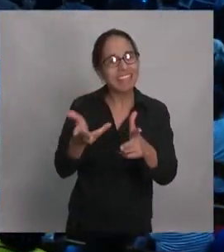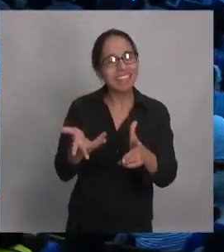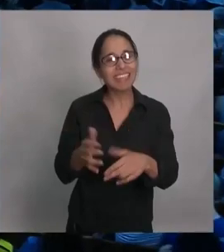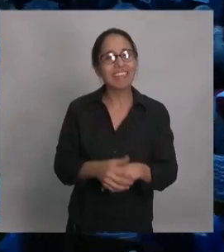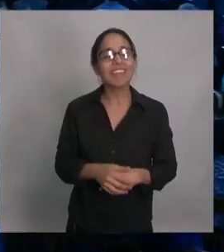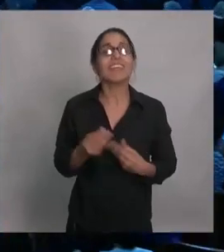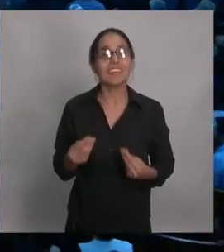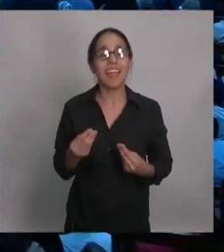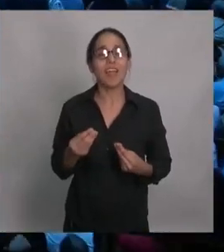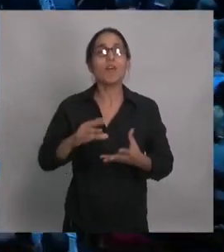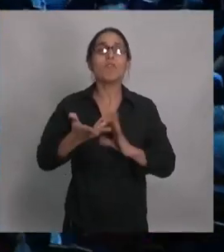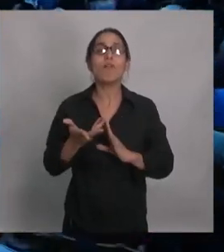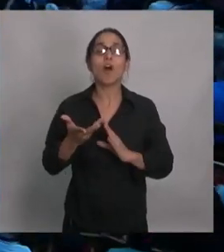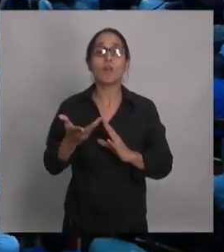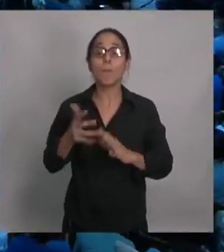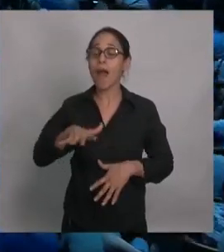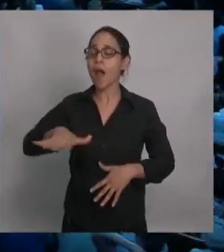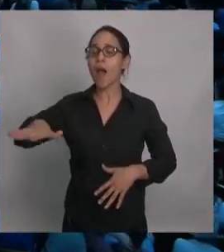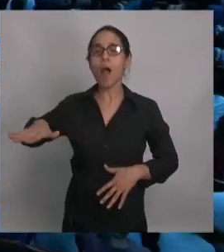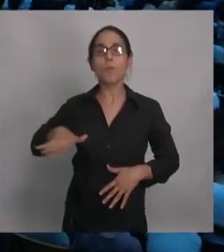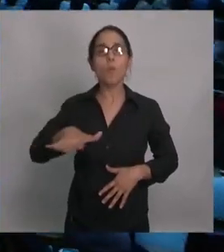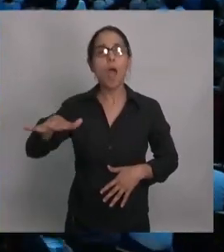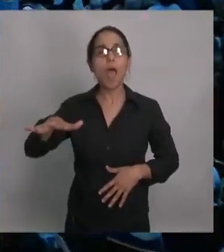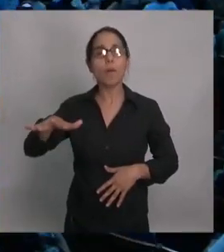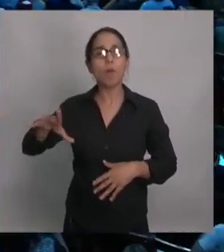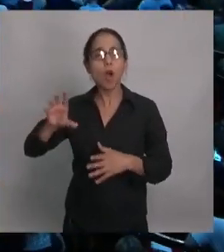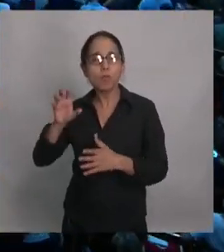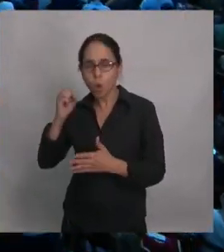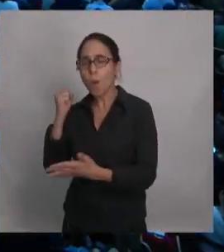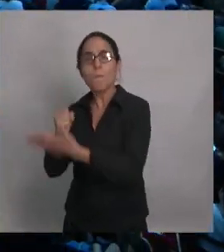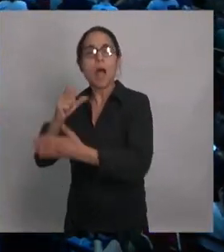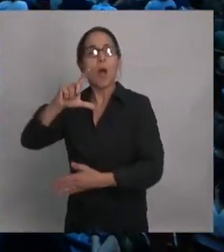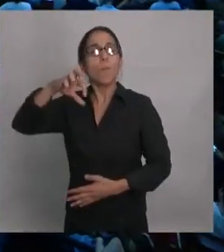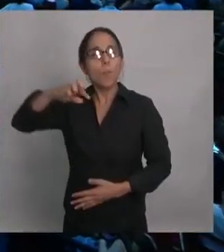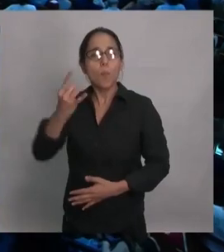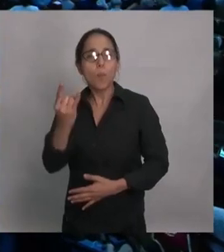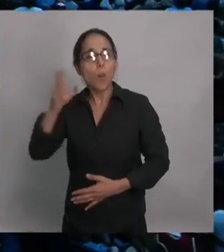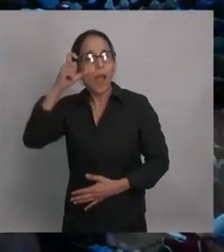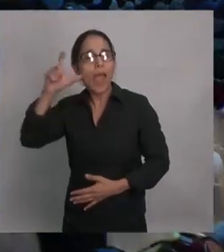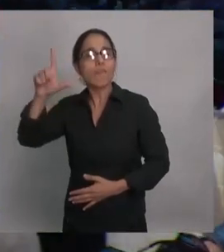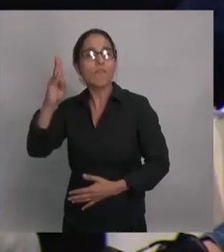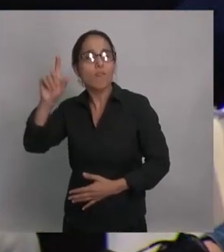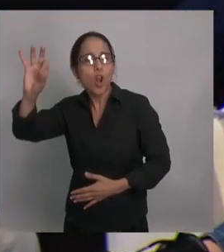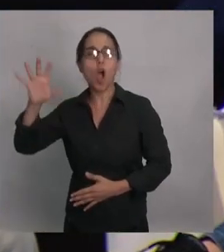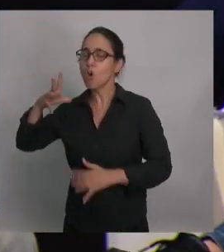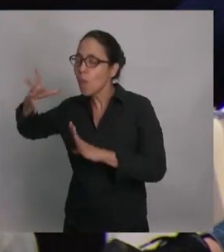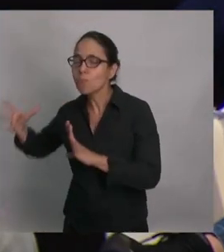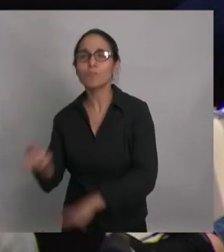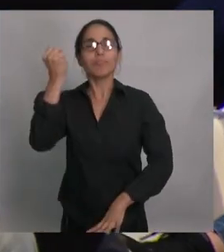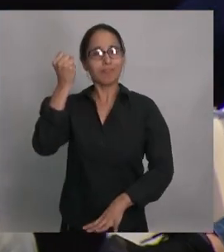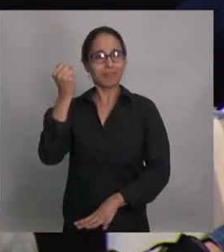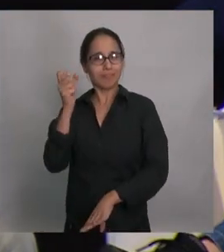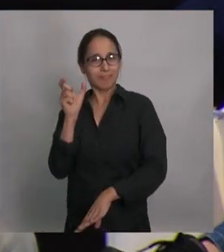de recuperar la categoría de pueblo, que es una categoría histórica, que es una categoría mítica,